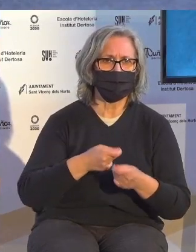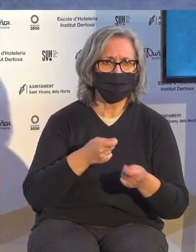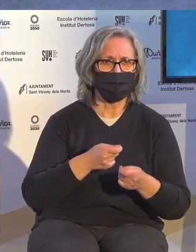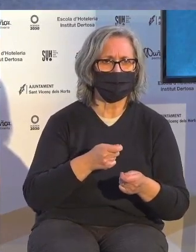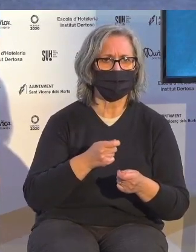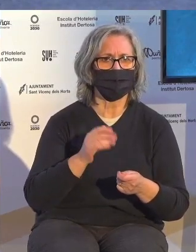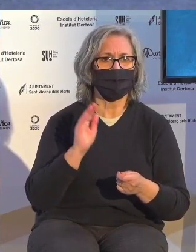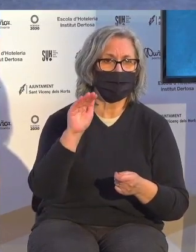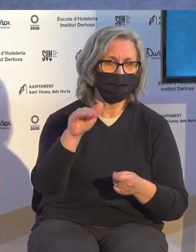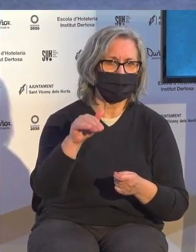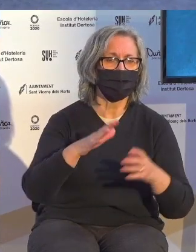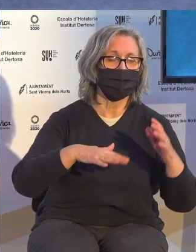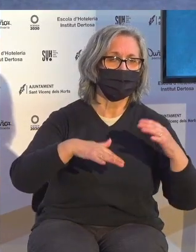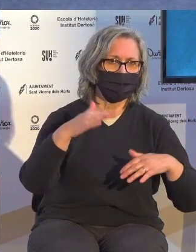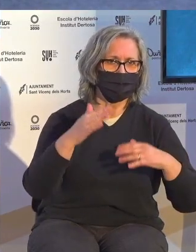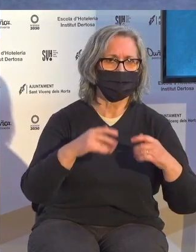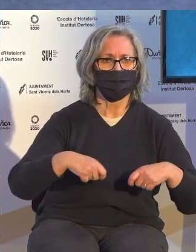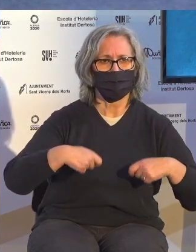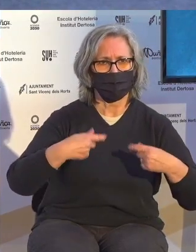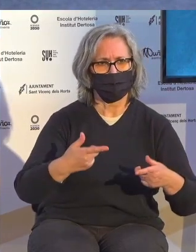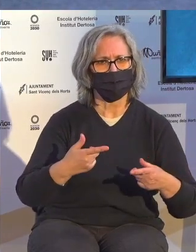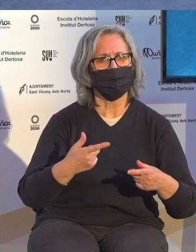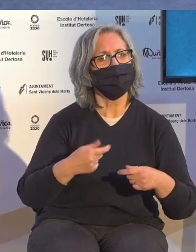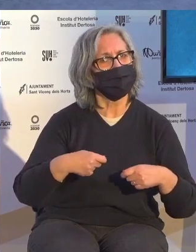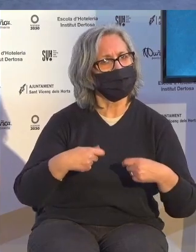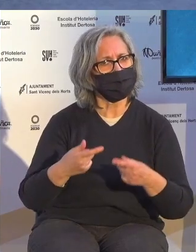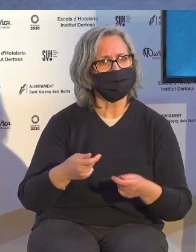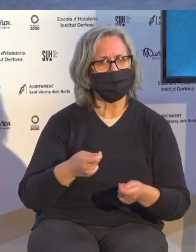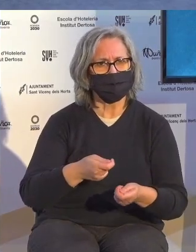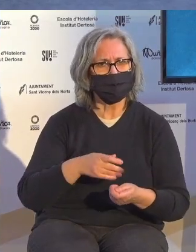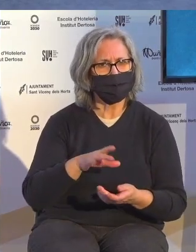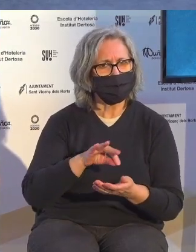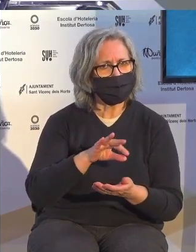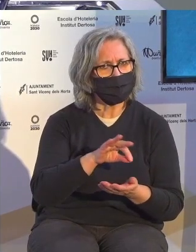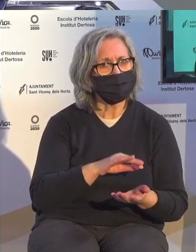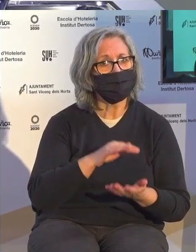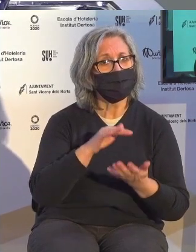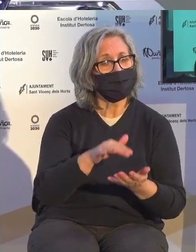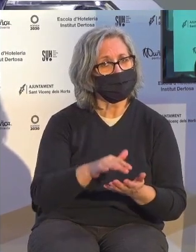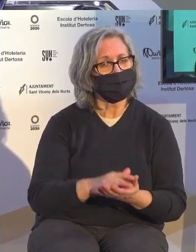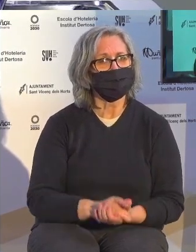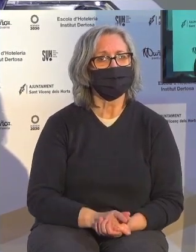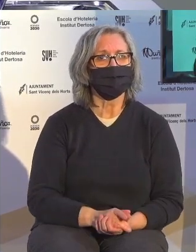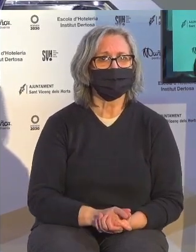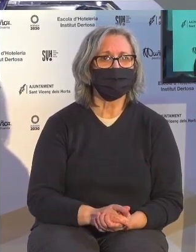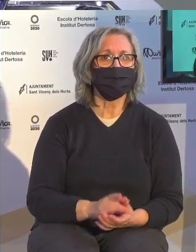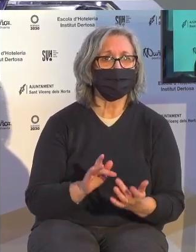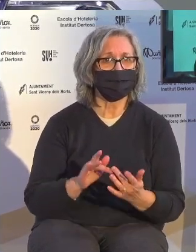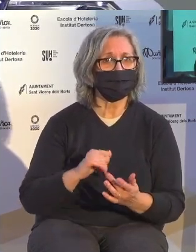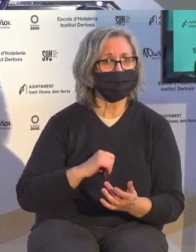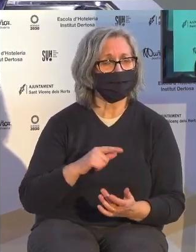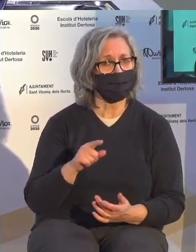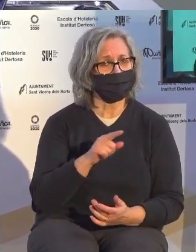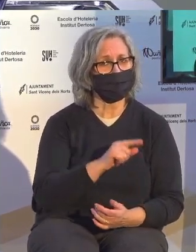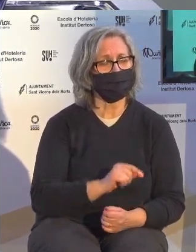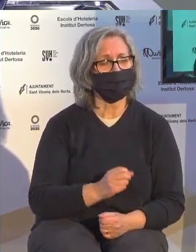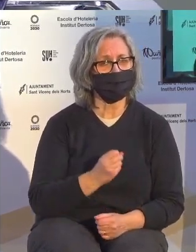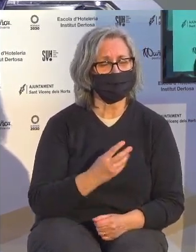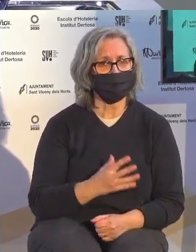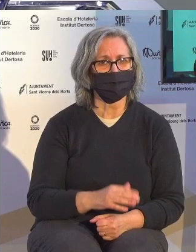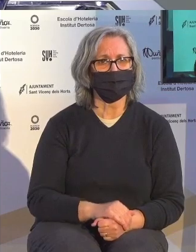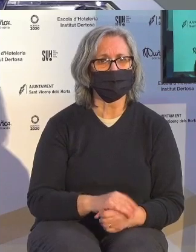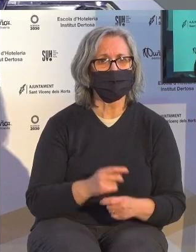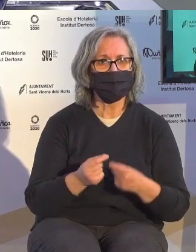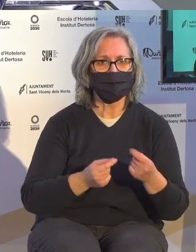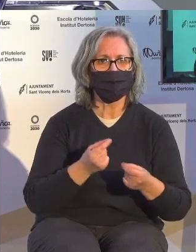que es una realidad en el mundo a todos los pasteleros encanta no no puedes es muy difícil este así creaste